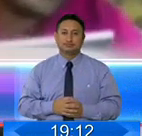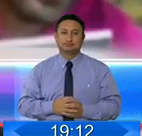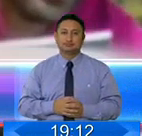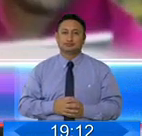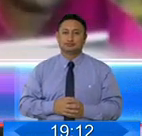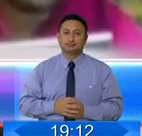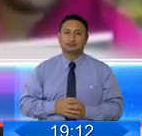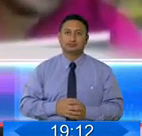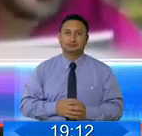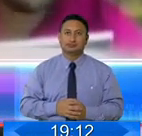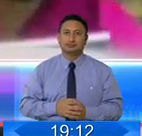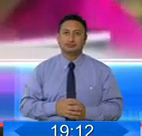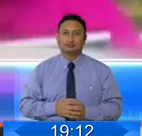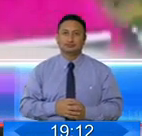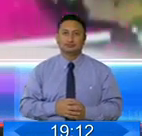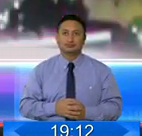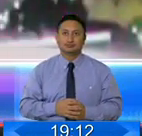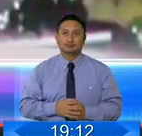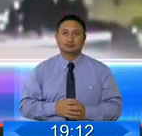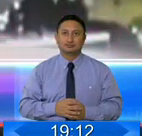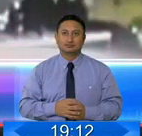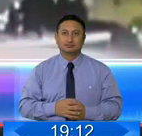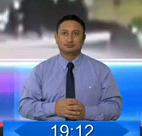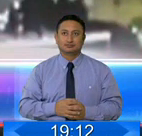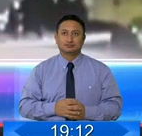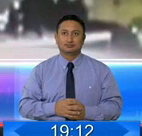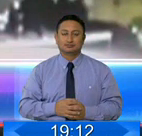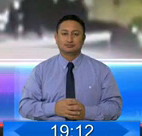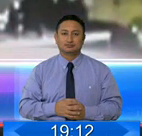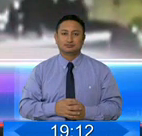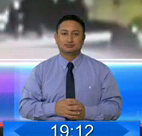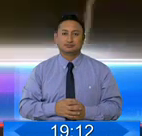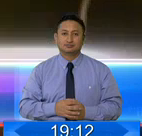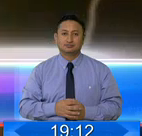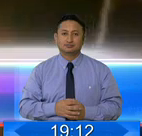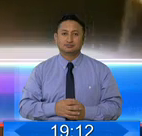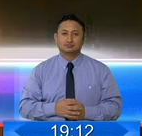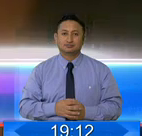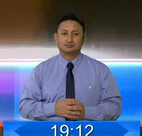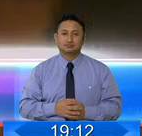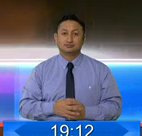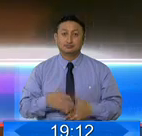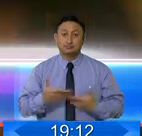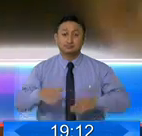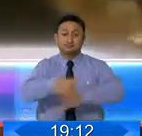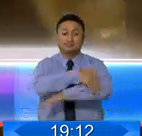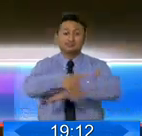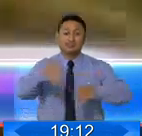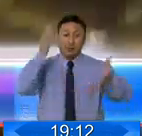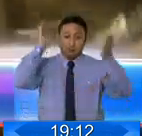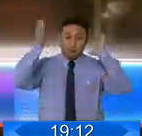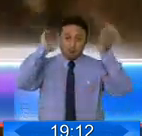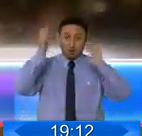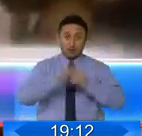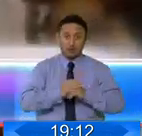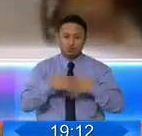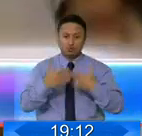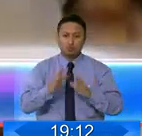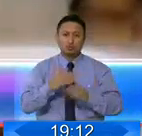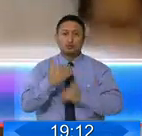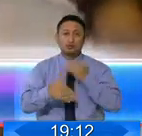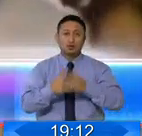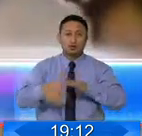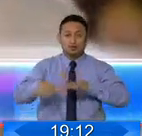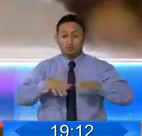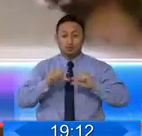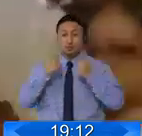ay, ay, ay, ay, ay, ay, ay! En las calles de Babahoyo, los minutos posteriores al sismo,